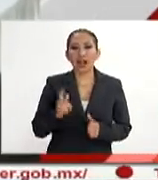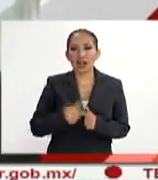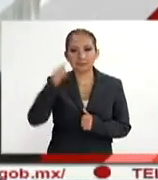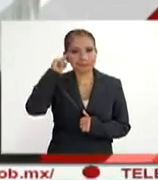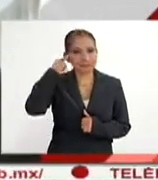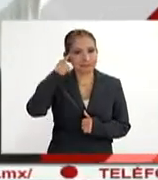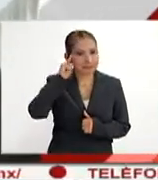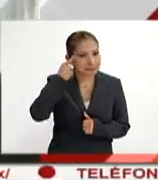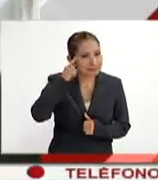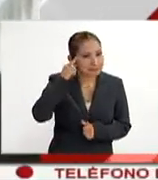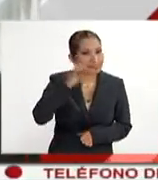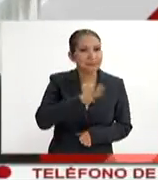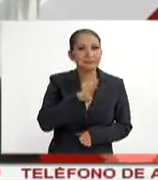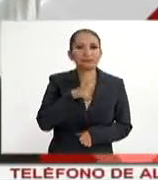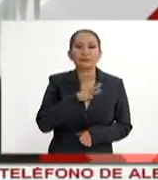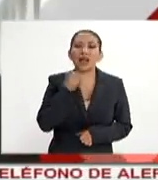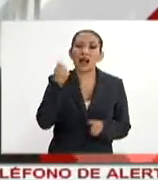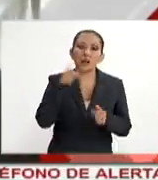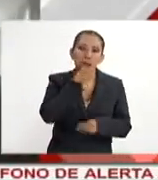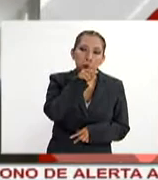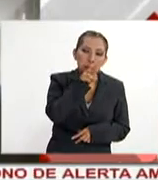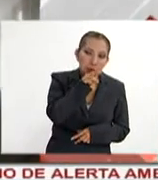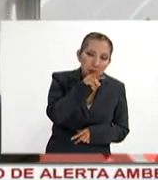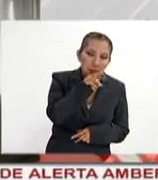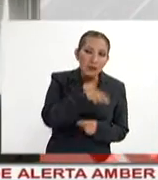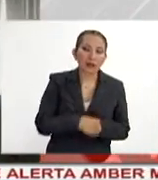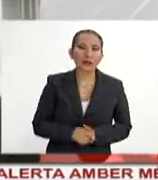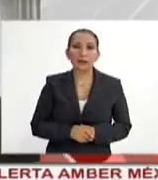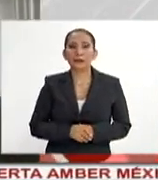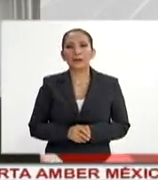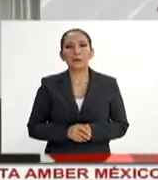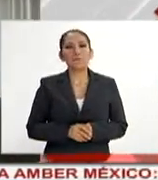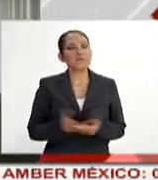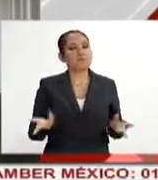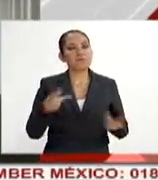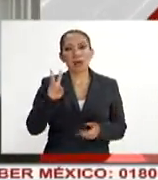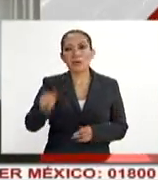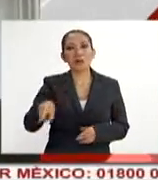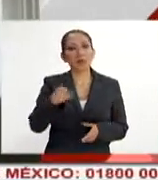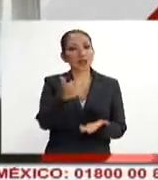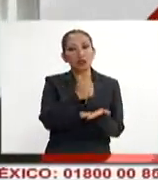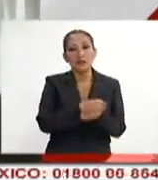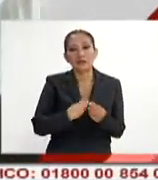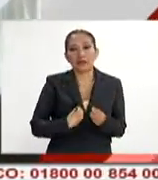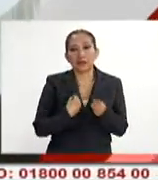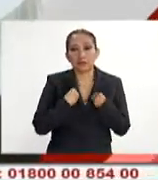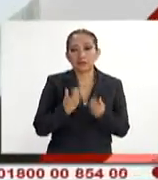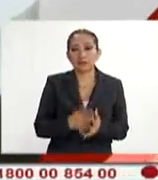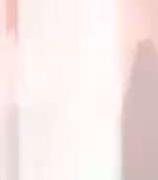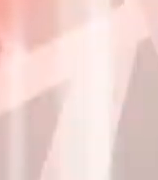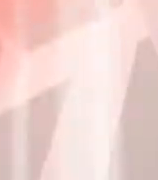enojo, con cierta preocupación, pero es la ciudad en la que nos tocó vivir.